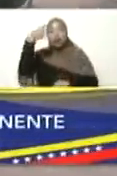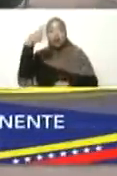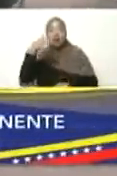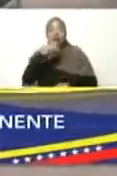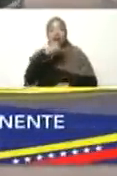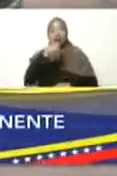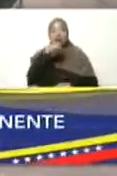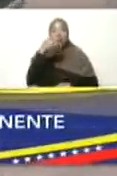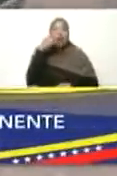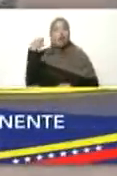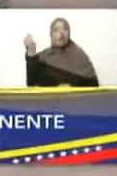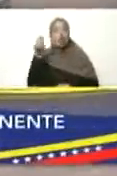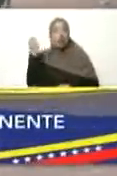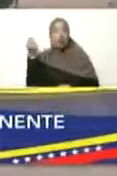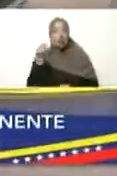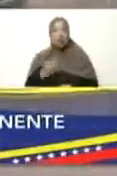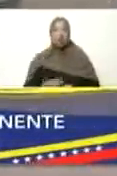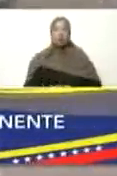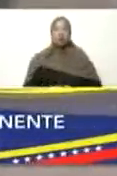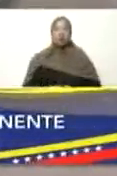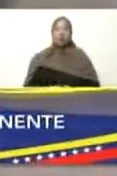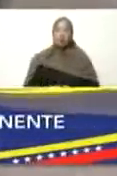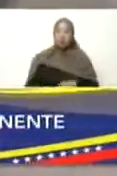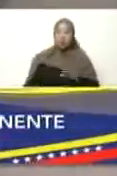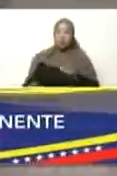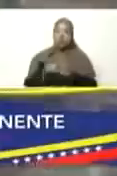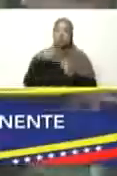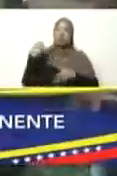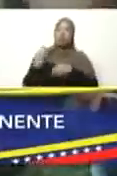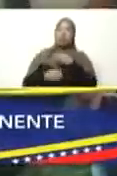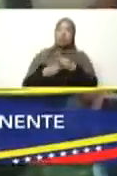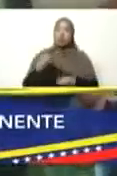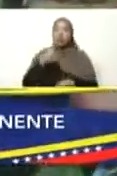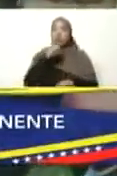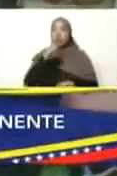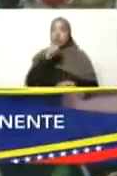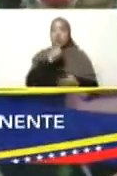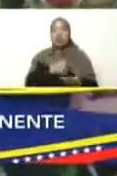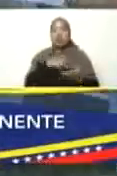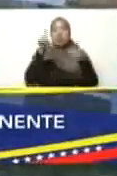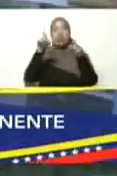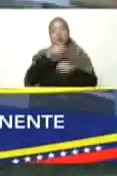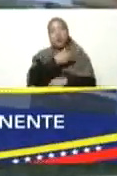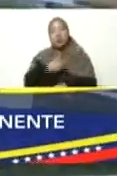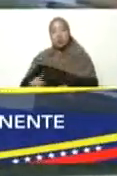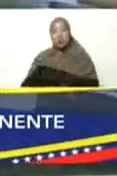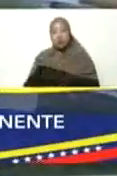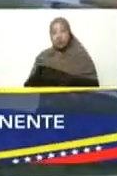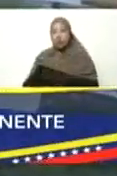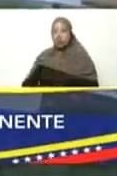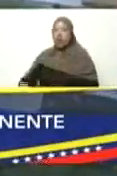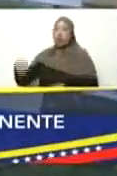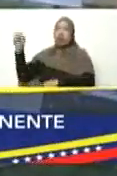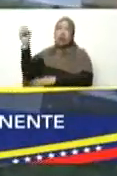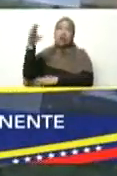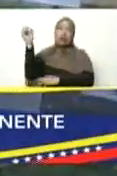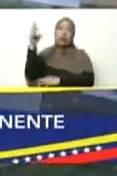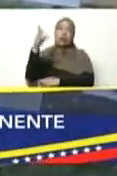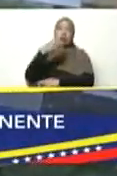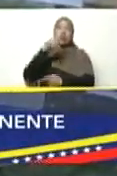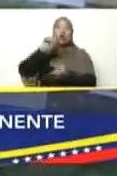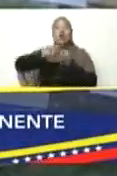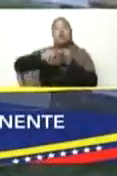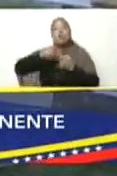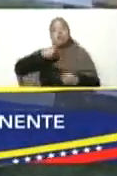de la experiencia. Muchas leyes se hicieron por allá. Yo era presidente de la Asamblea Nacional. Mi esposa